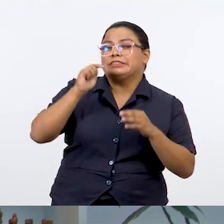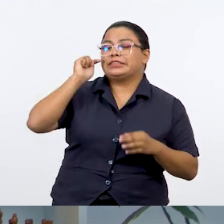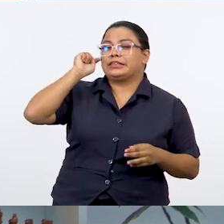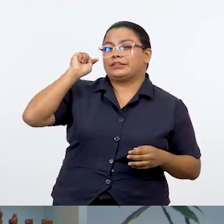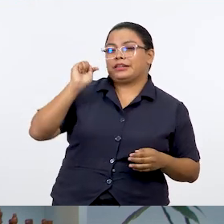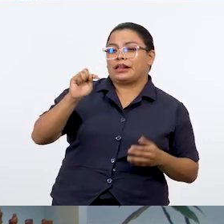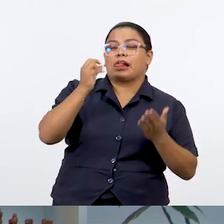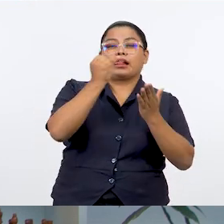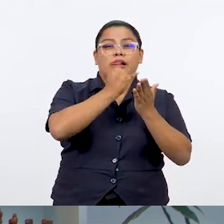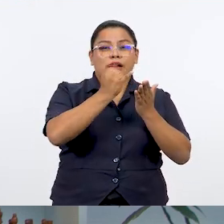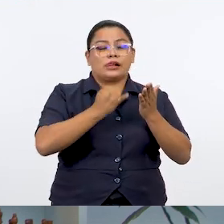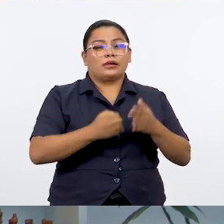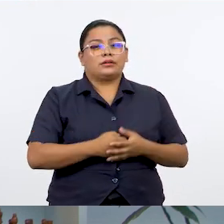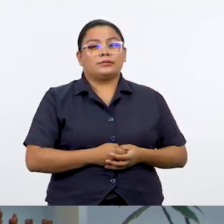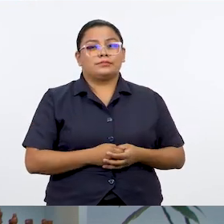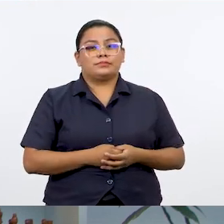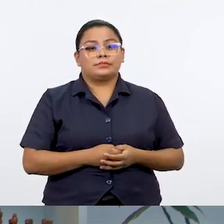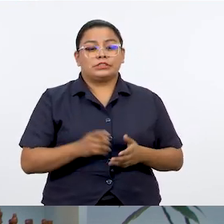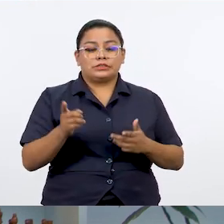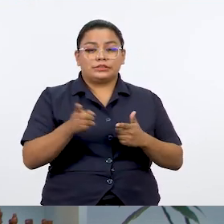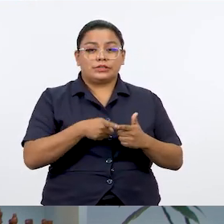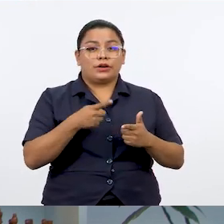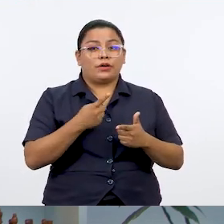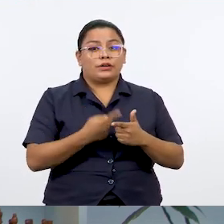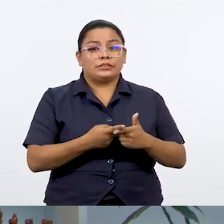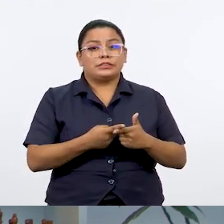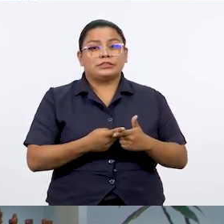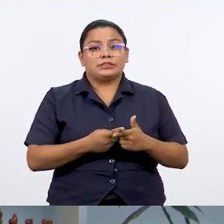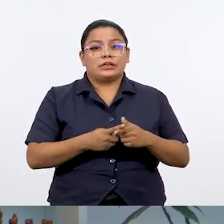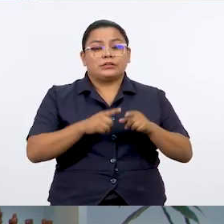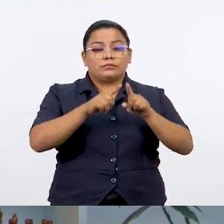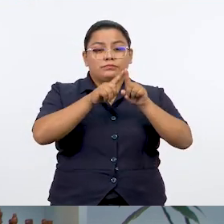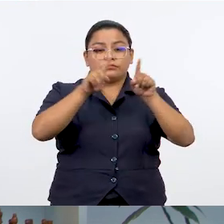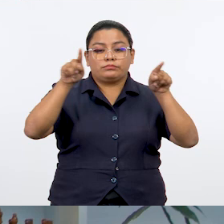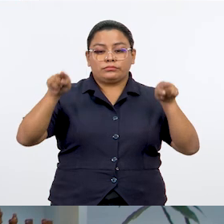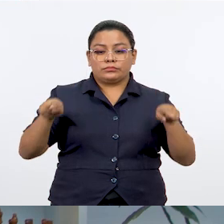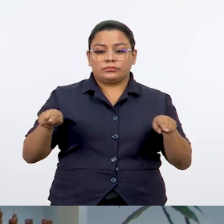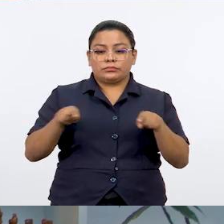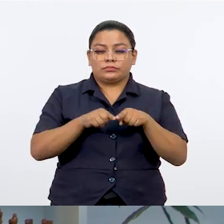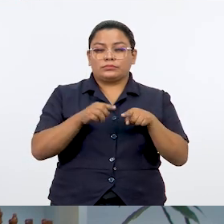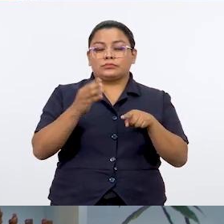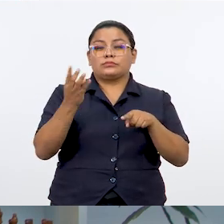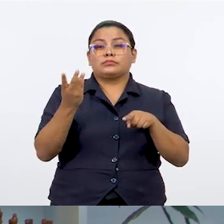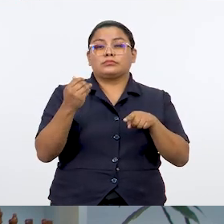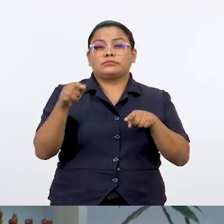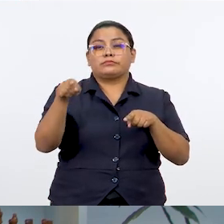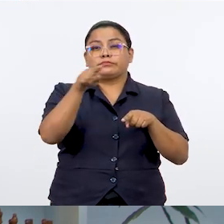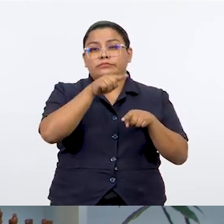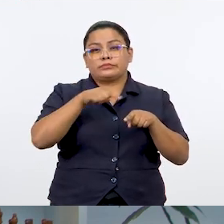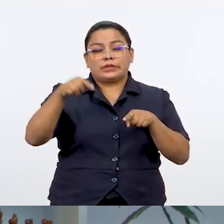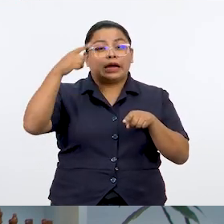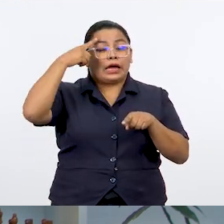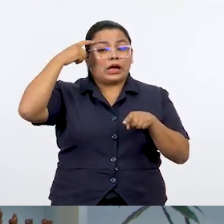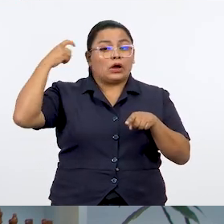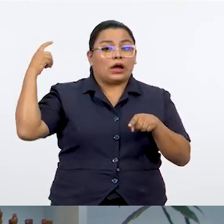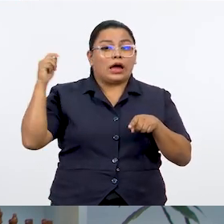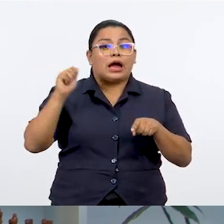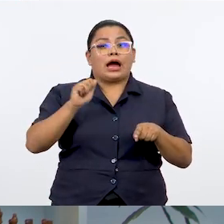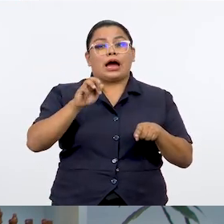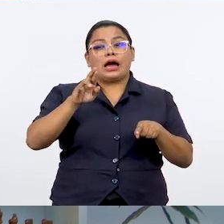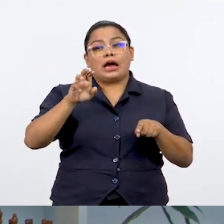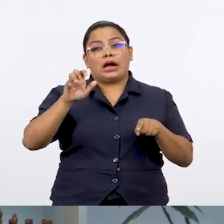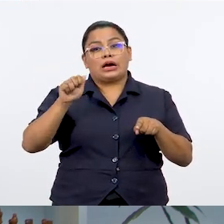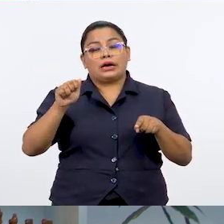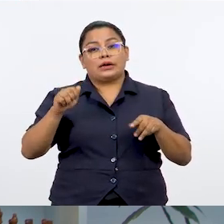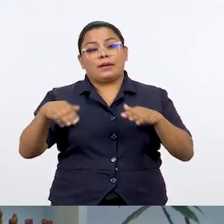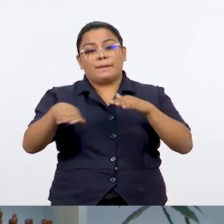acá. Entonces tenemos un área que debemos de calcular. Recordemos que el área sería